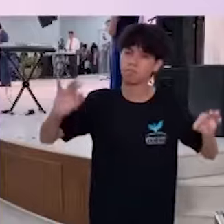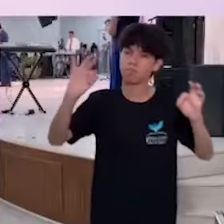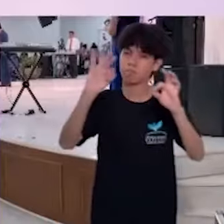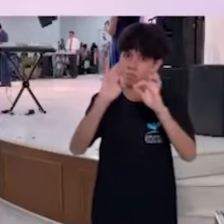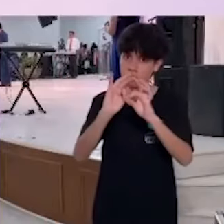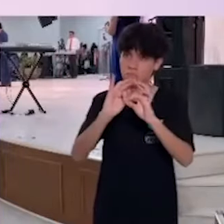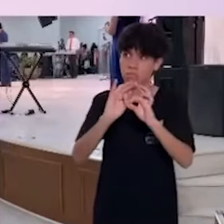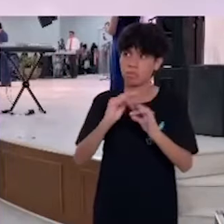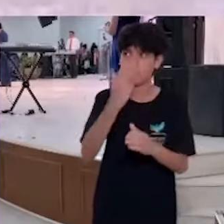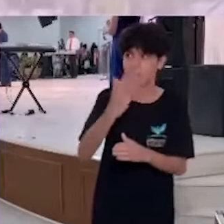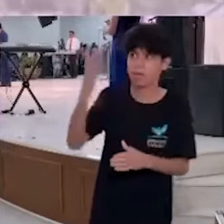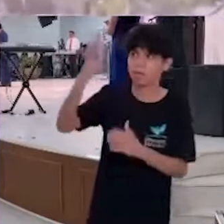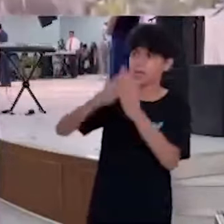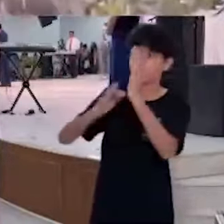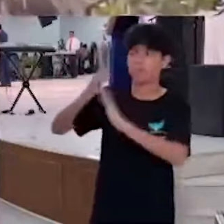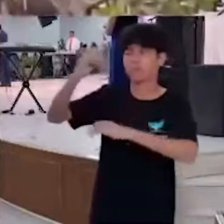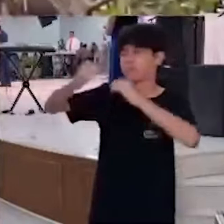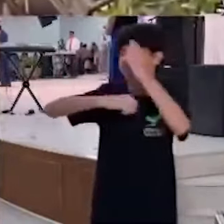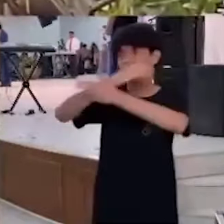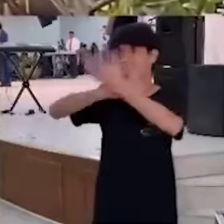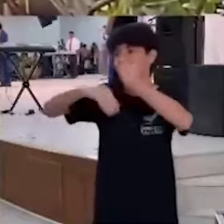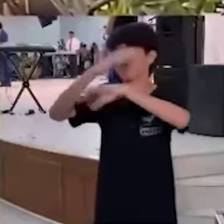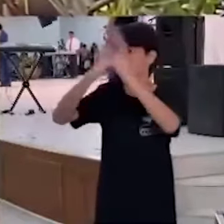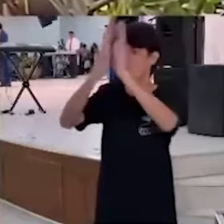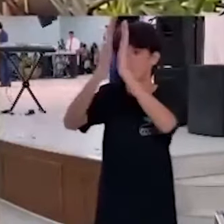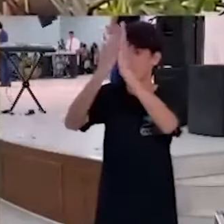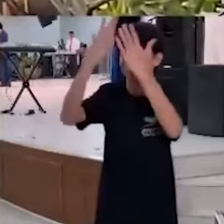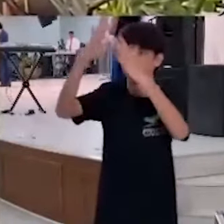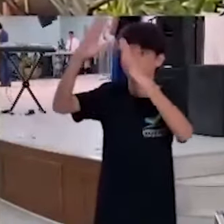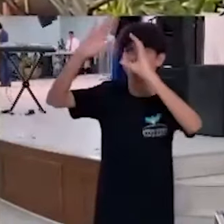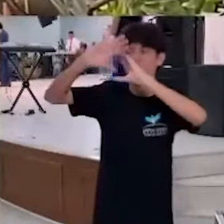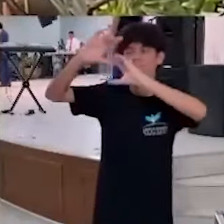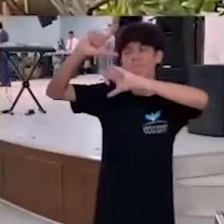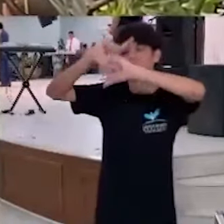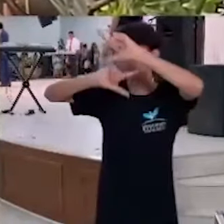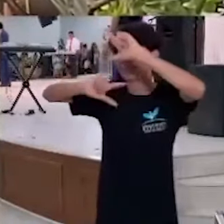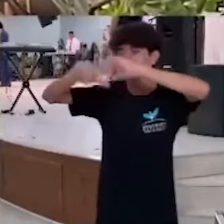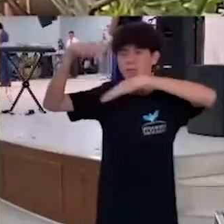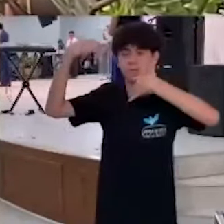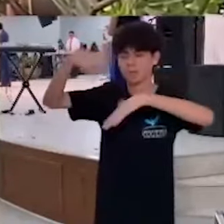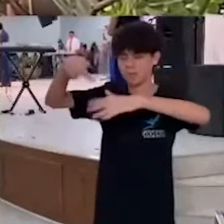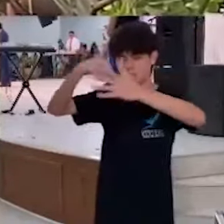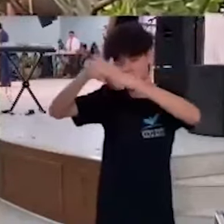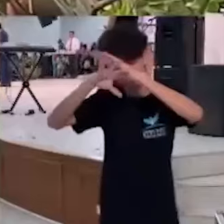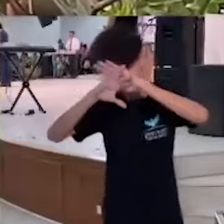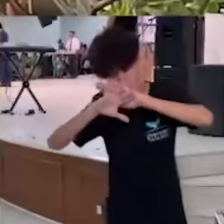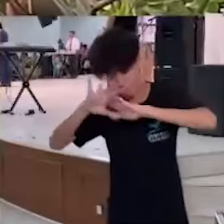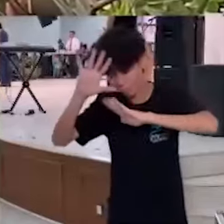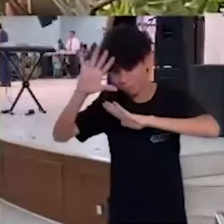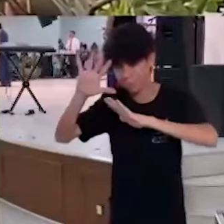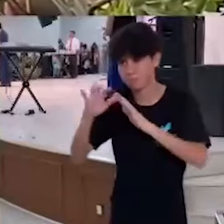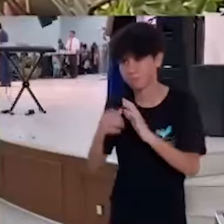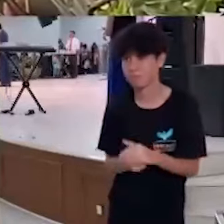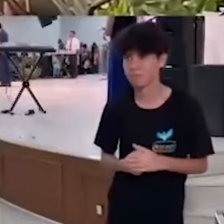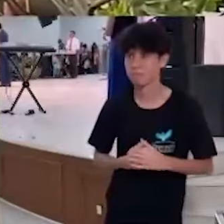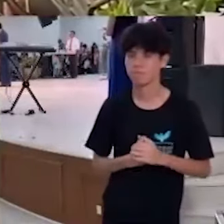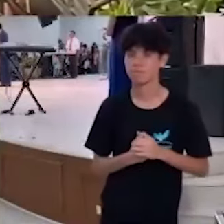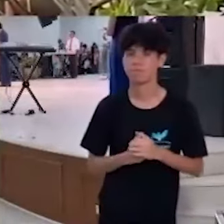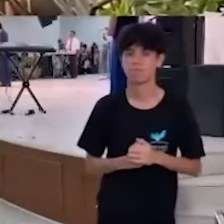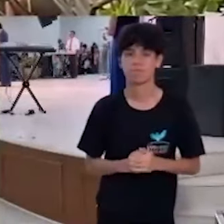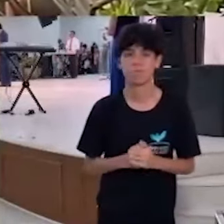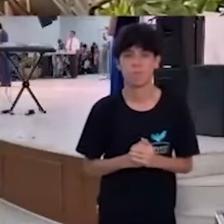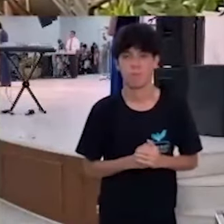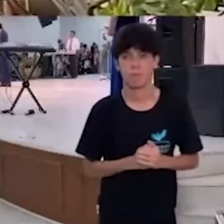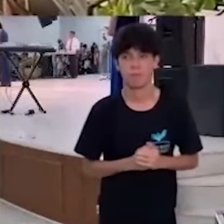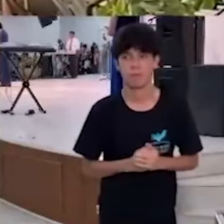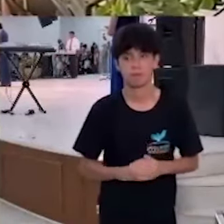quien merece toda la gloria, toda la honra, toda la alabanza y toda la adoración